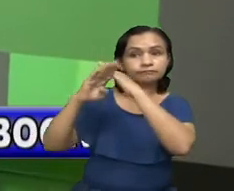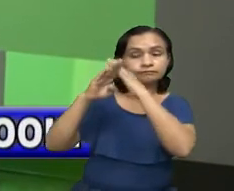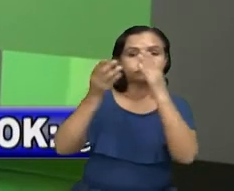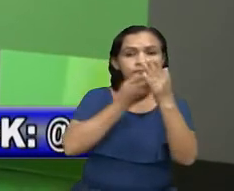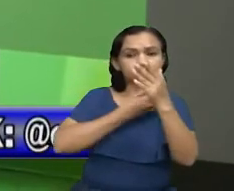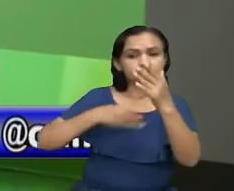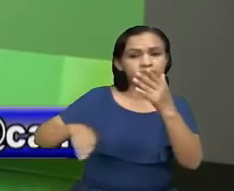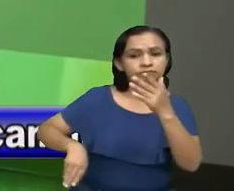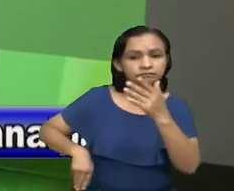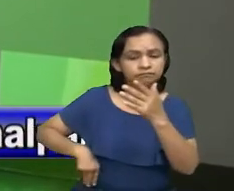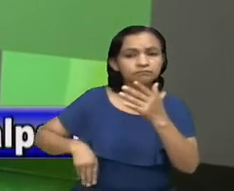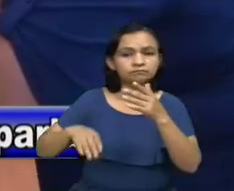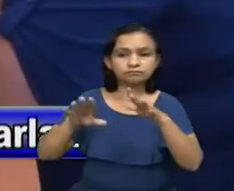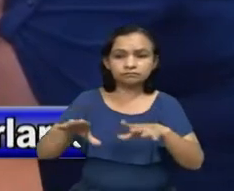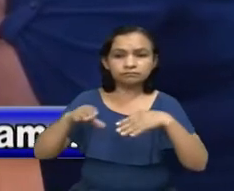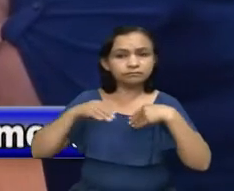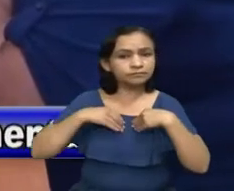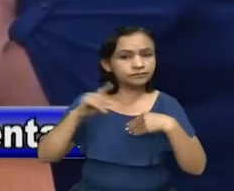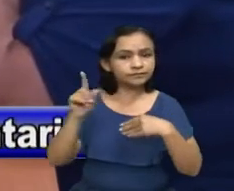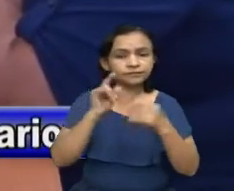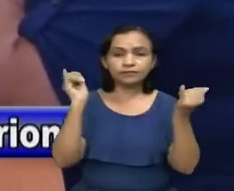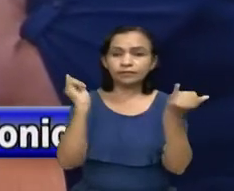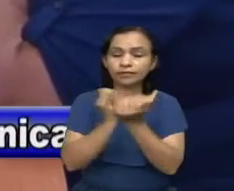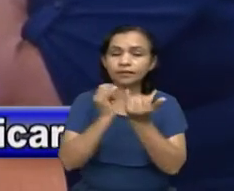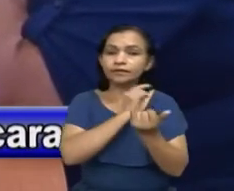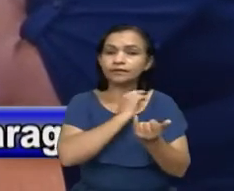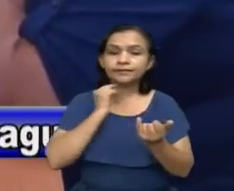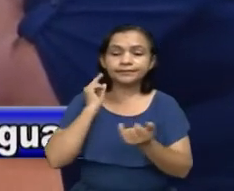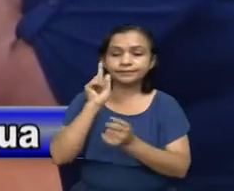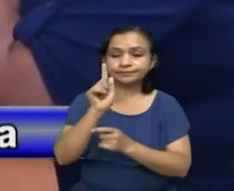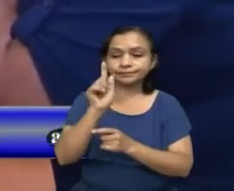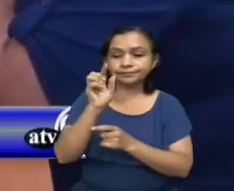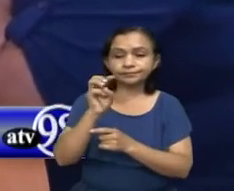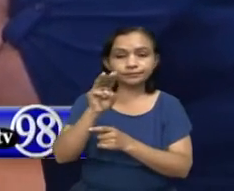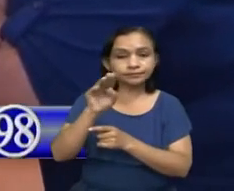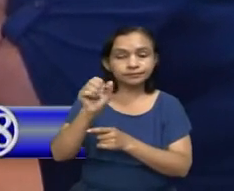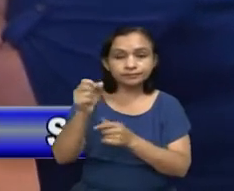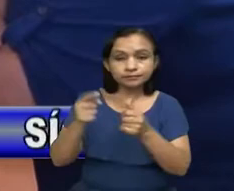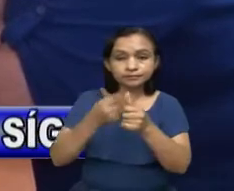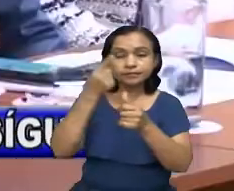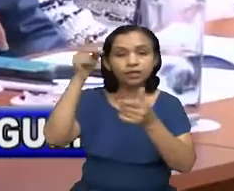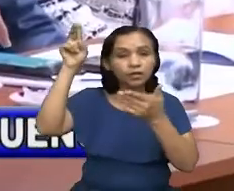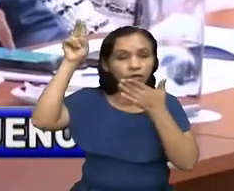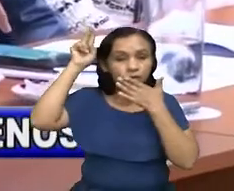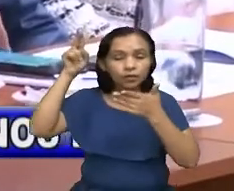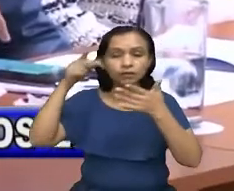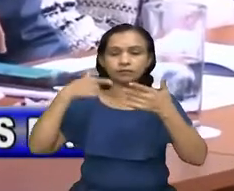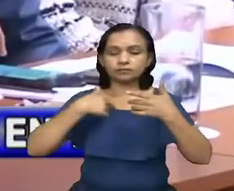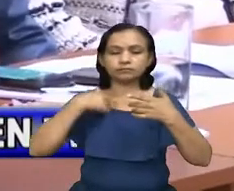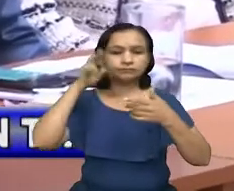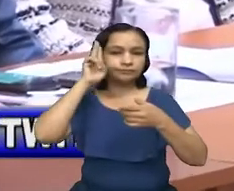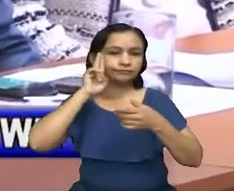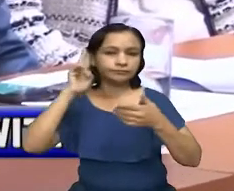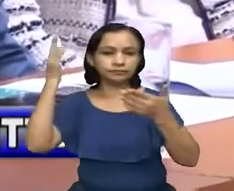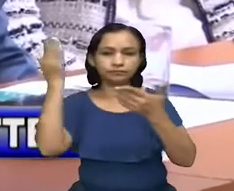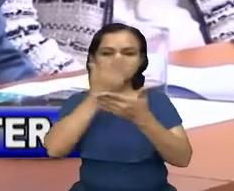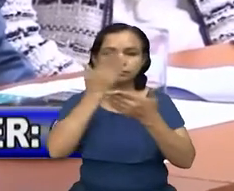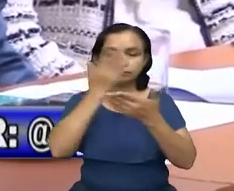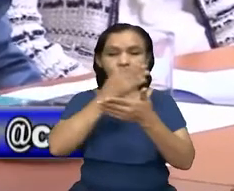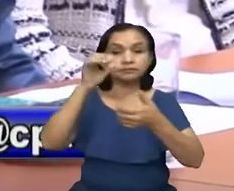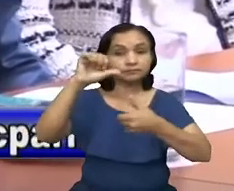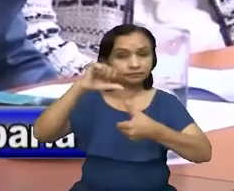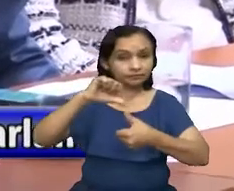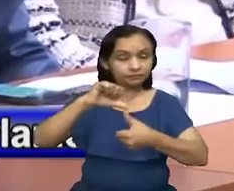de los conquistadores españoles. Igualmente, el presbítero Tomás Ruiz fue el primer indígena en alcanzar un título universitario en la provincia de